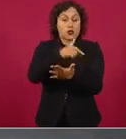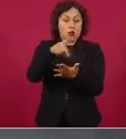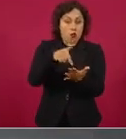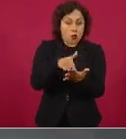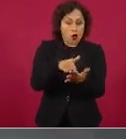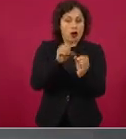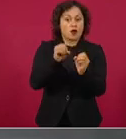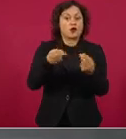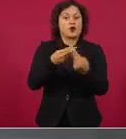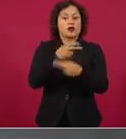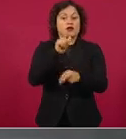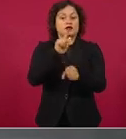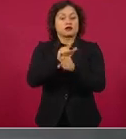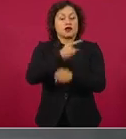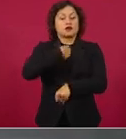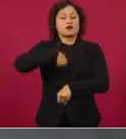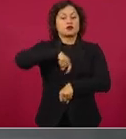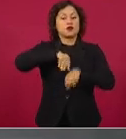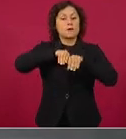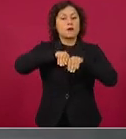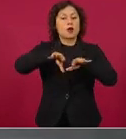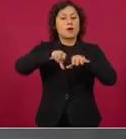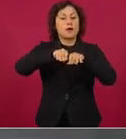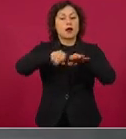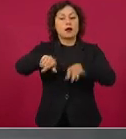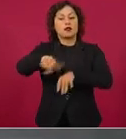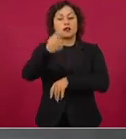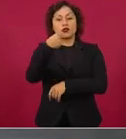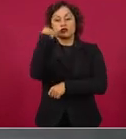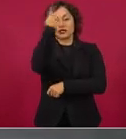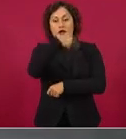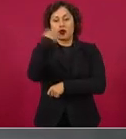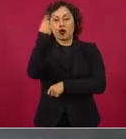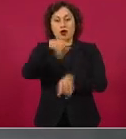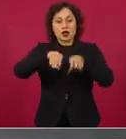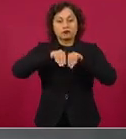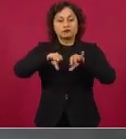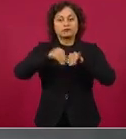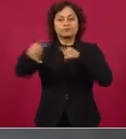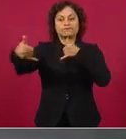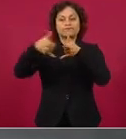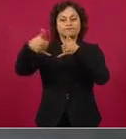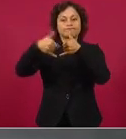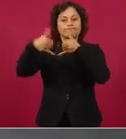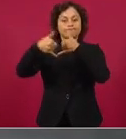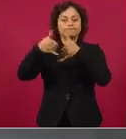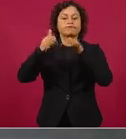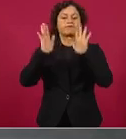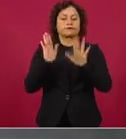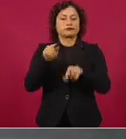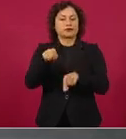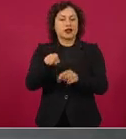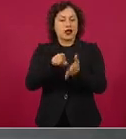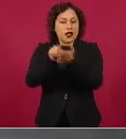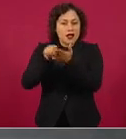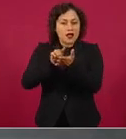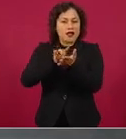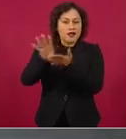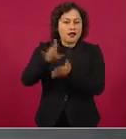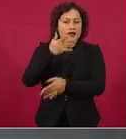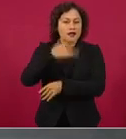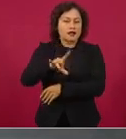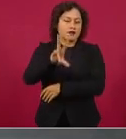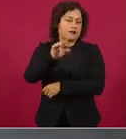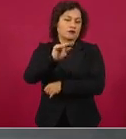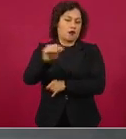manejamos 12 horas de transmisión con teléfonos abiertos. Ahí no son mensajitos, no son WhatsApp, son llamadas directas